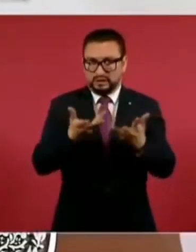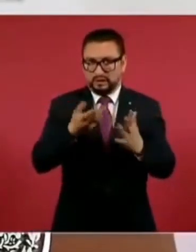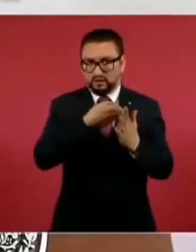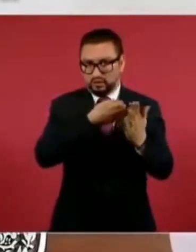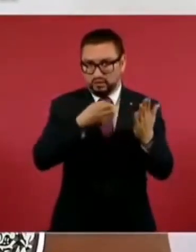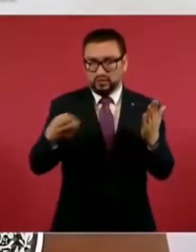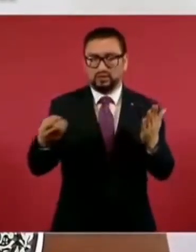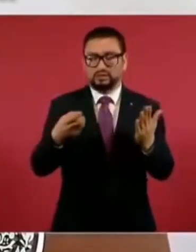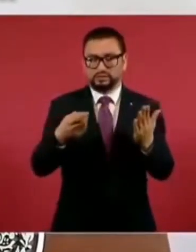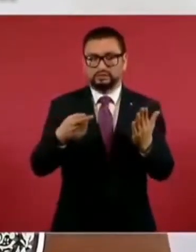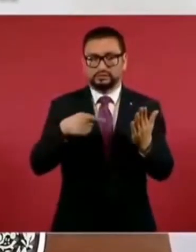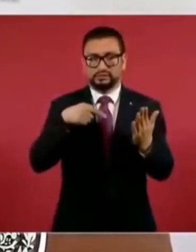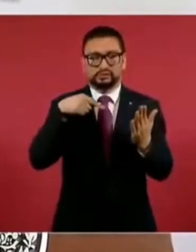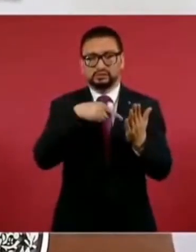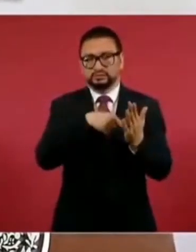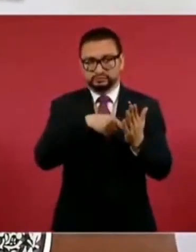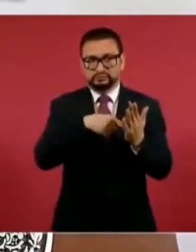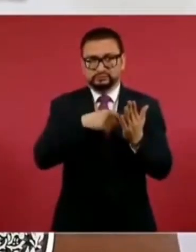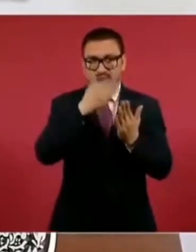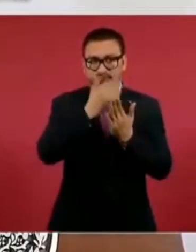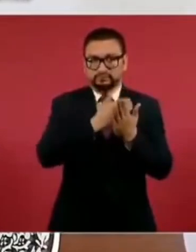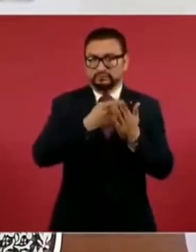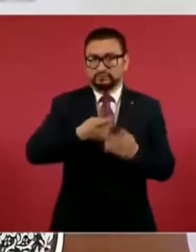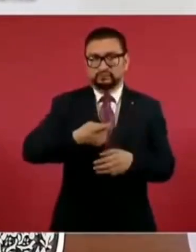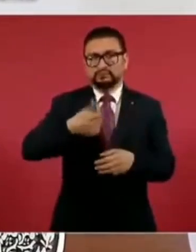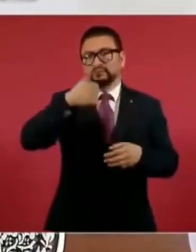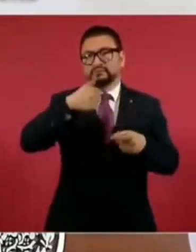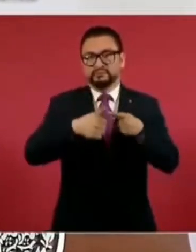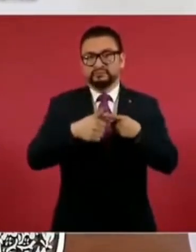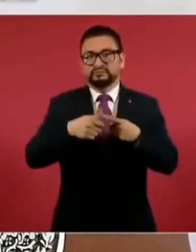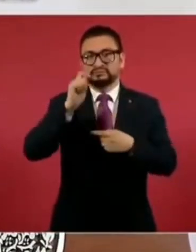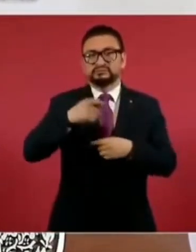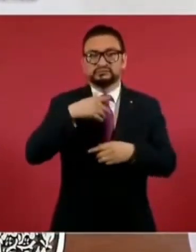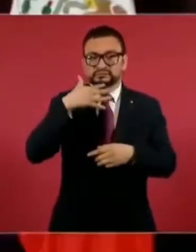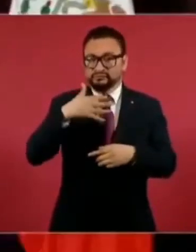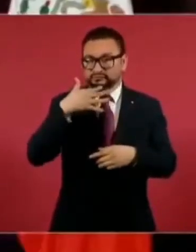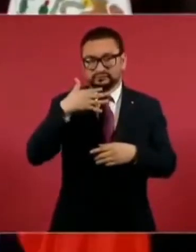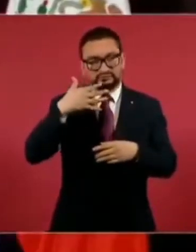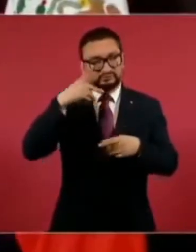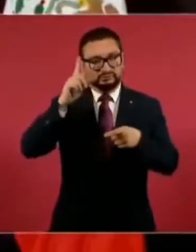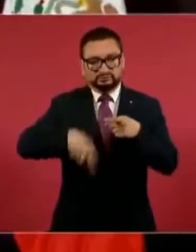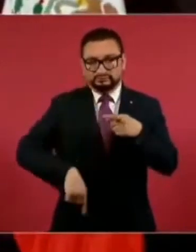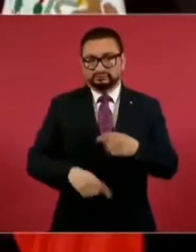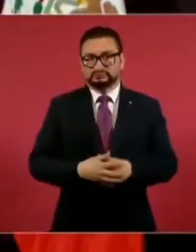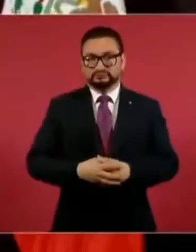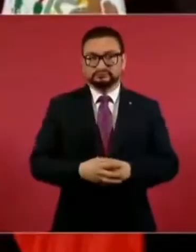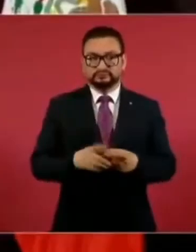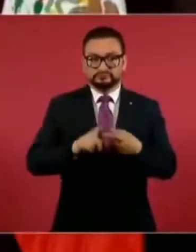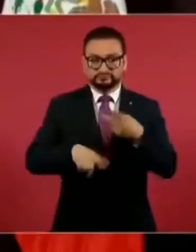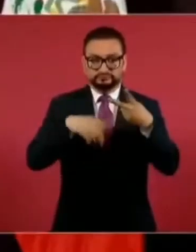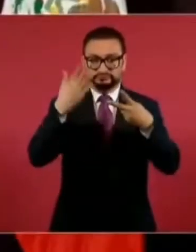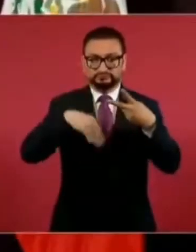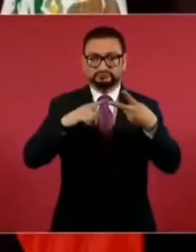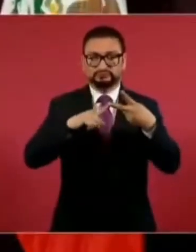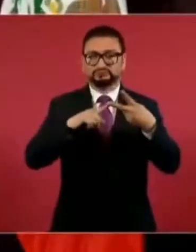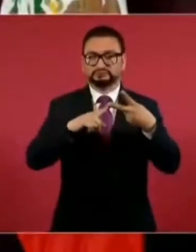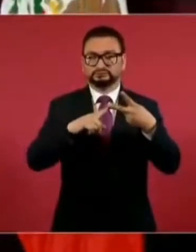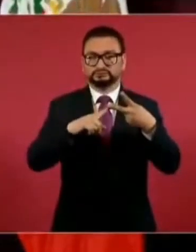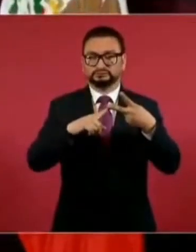lo que está en primer lugar es el combate a la corrupción, en segundo